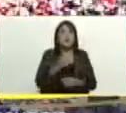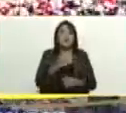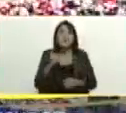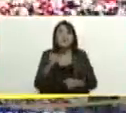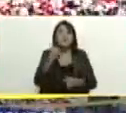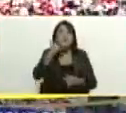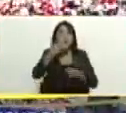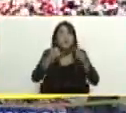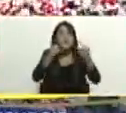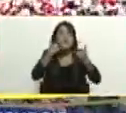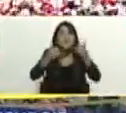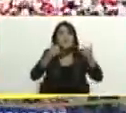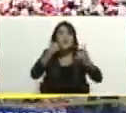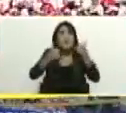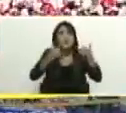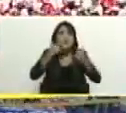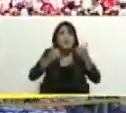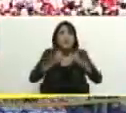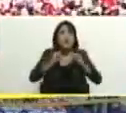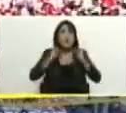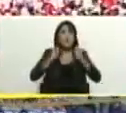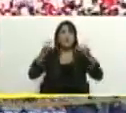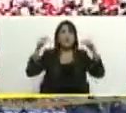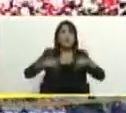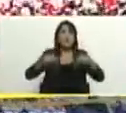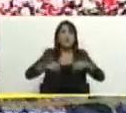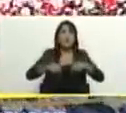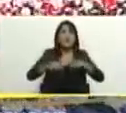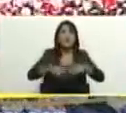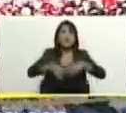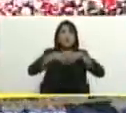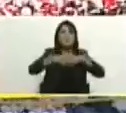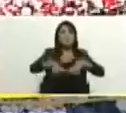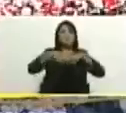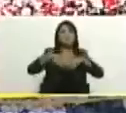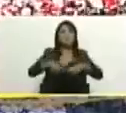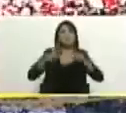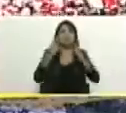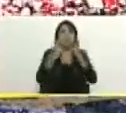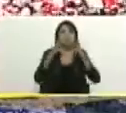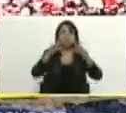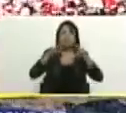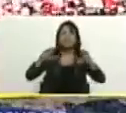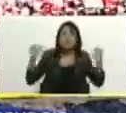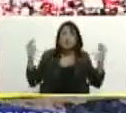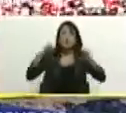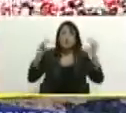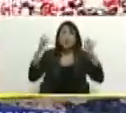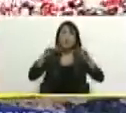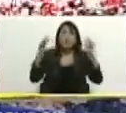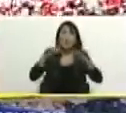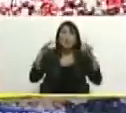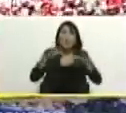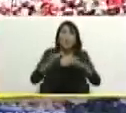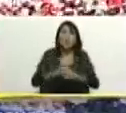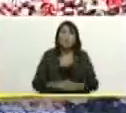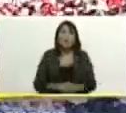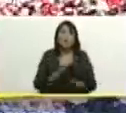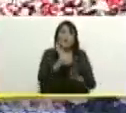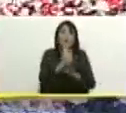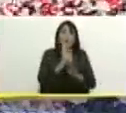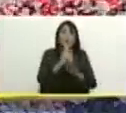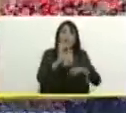Y comenzó esta avenida, este espacio, a llenarse de pueblo, a defender la revolución ante un nuevo